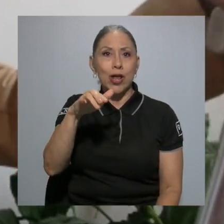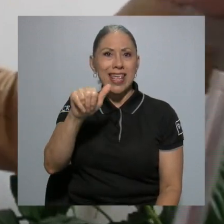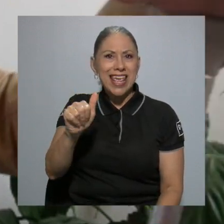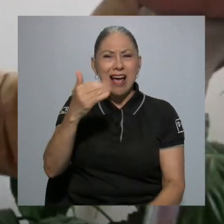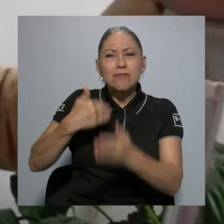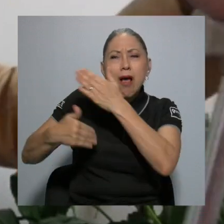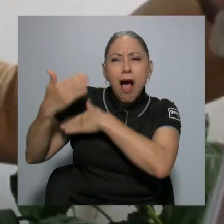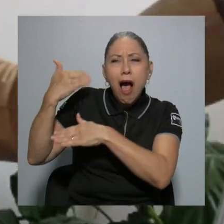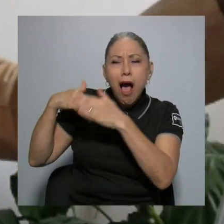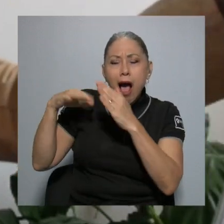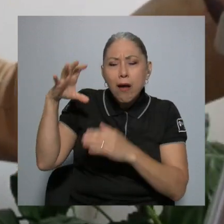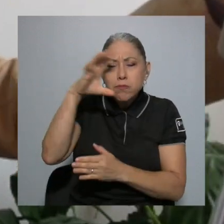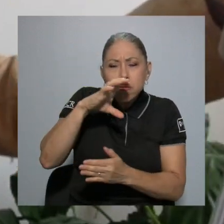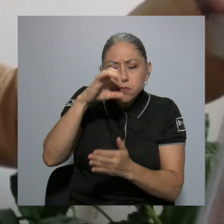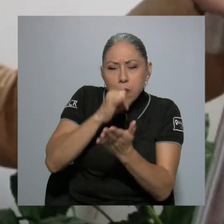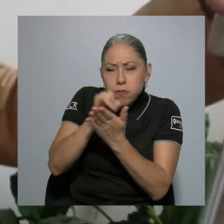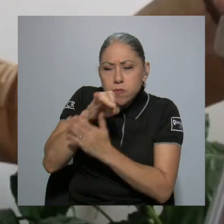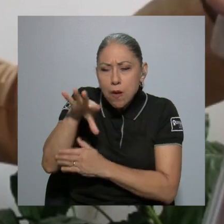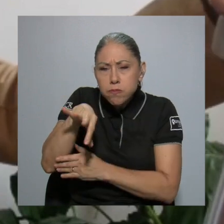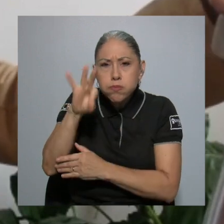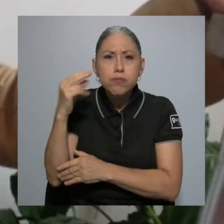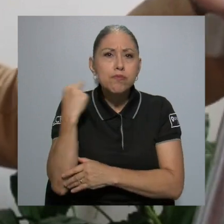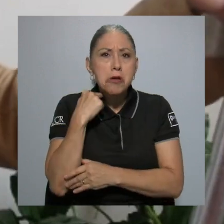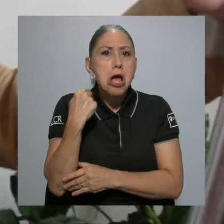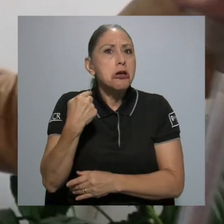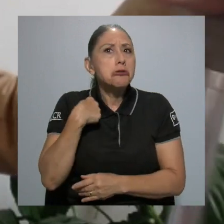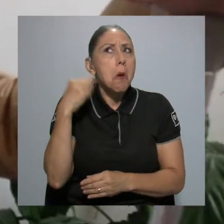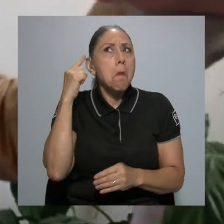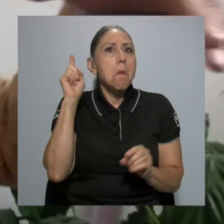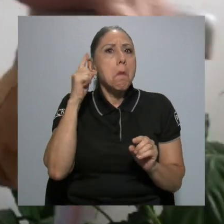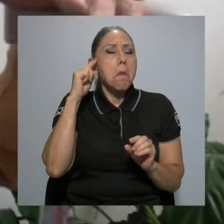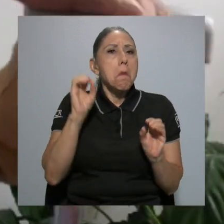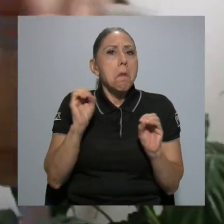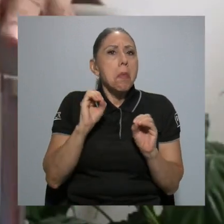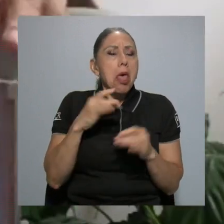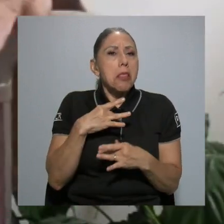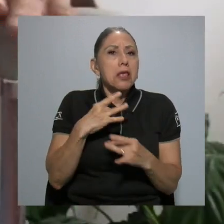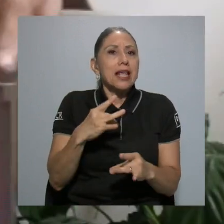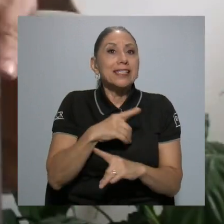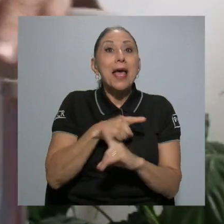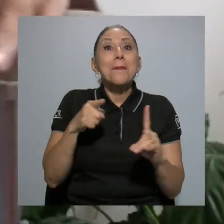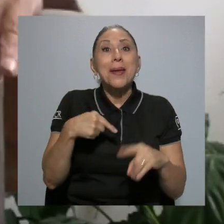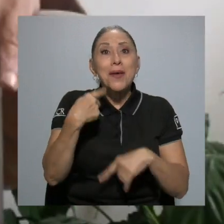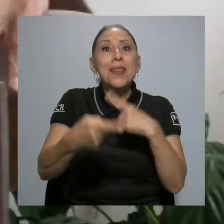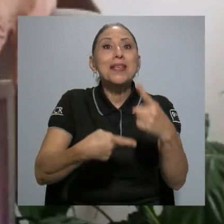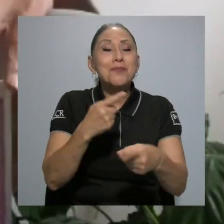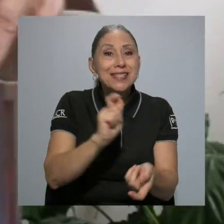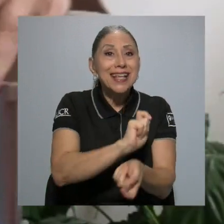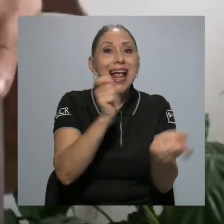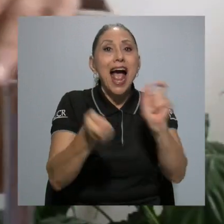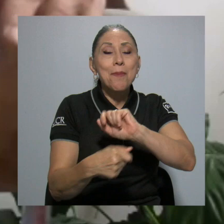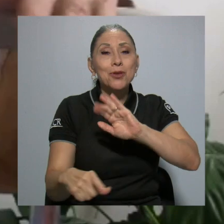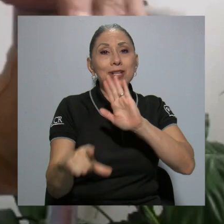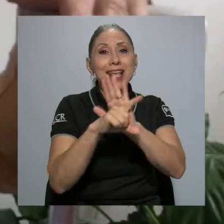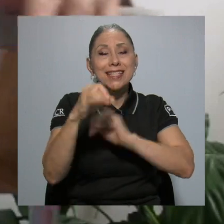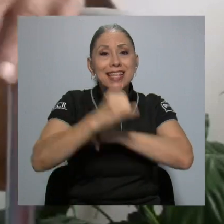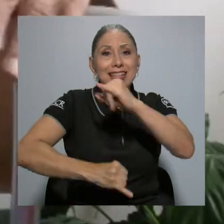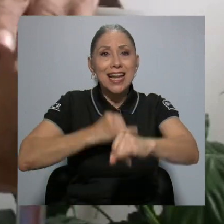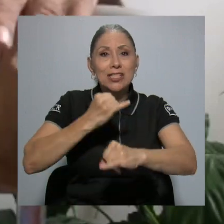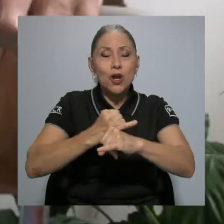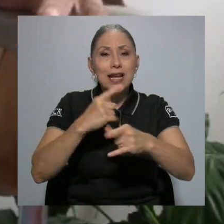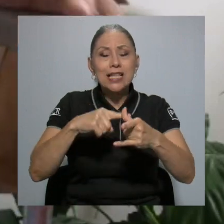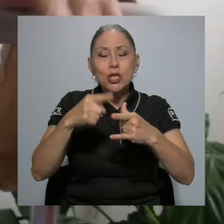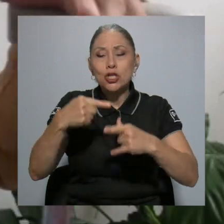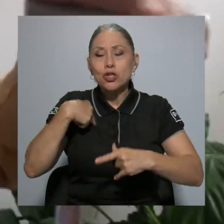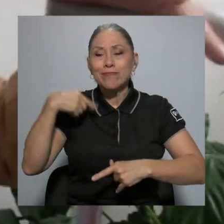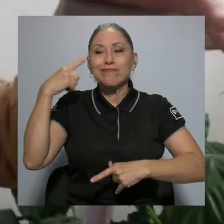ni siquiera aparecía en mi mente, ¿no? Fueron las circunstancias de pasar de los cambios de las leyes internacionales,